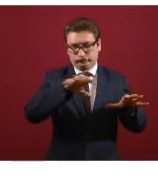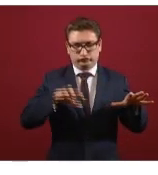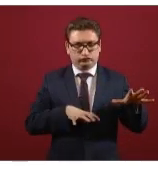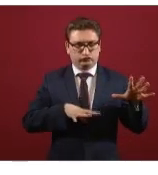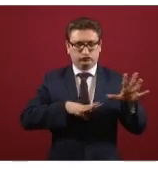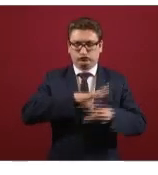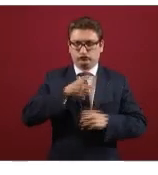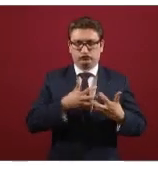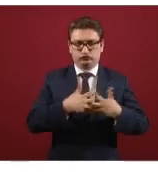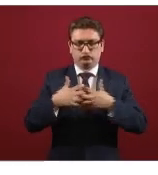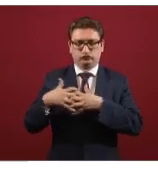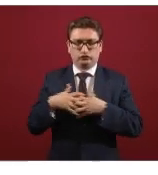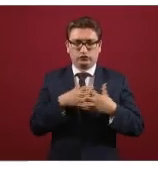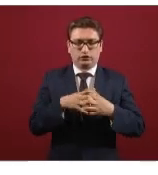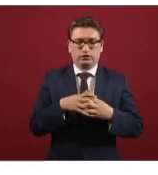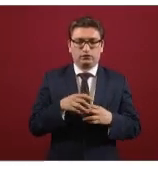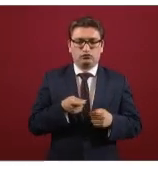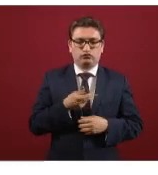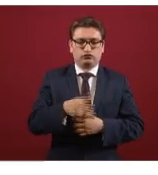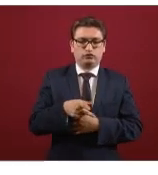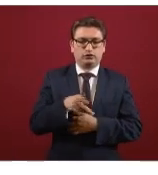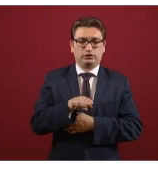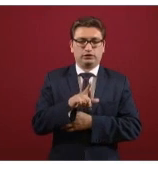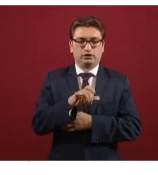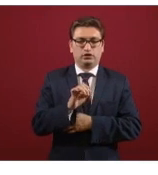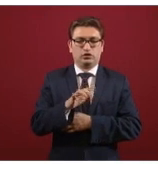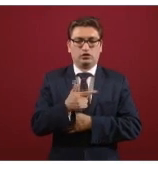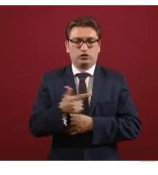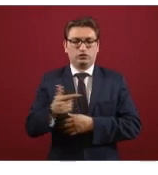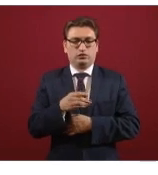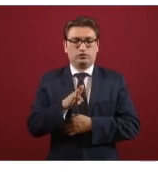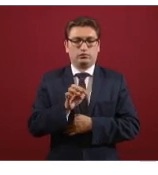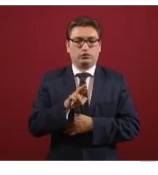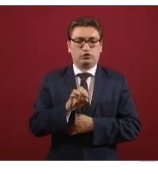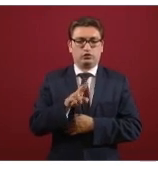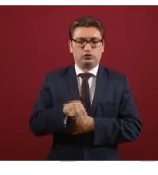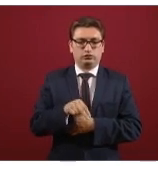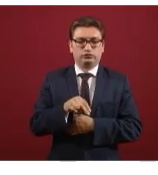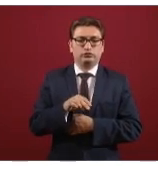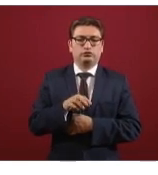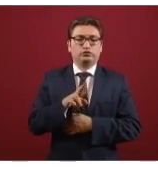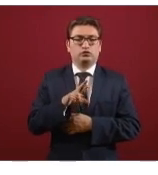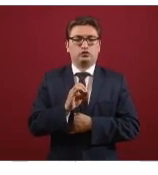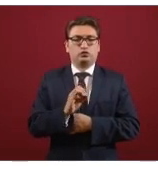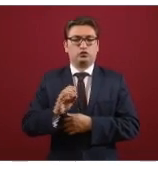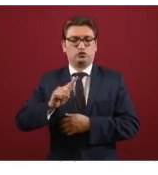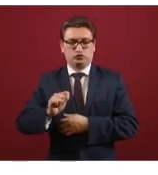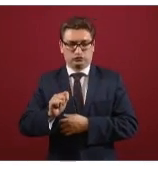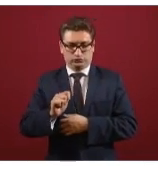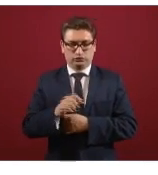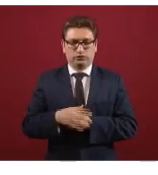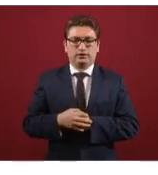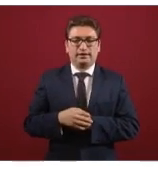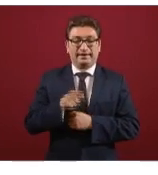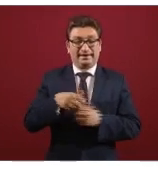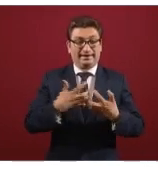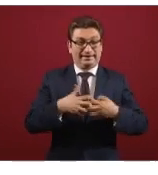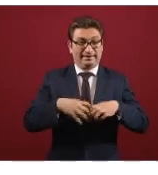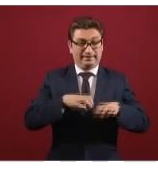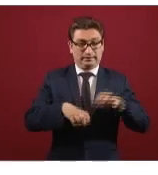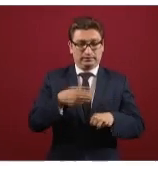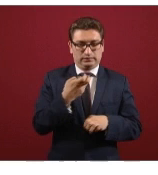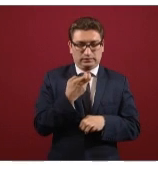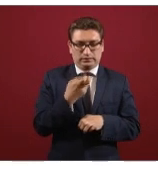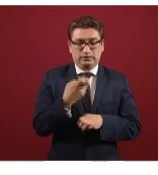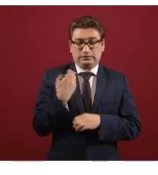fue para que los brawn root para acá esta empresa acaba de terminar